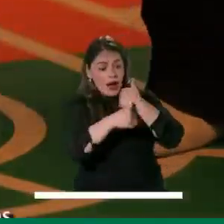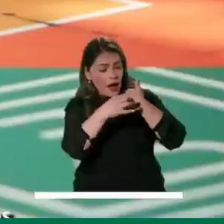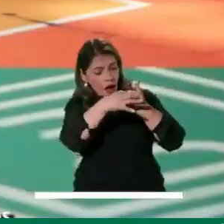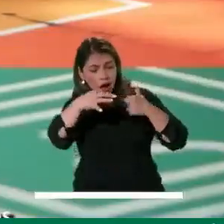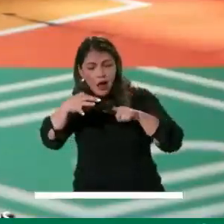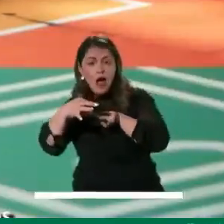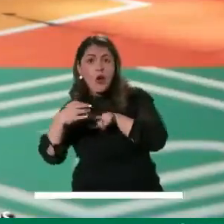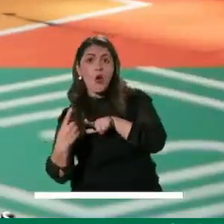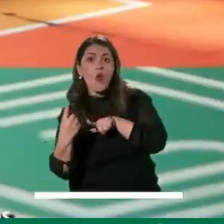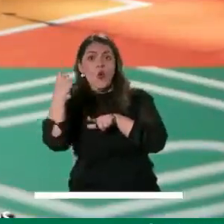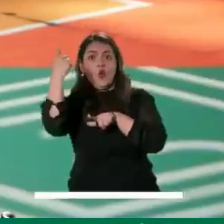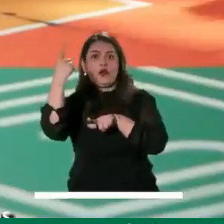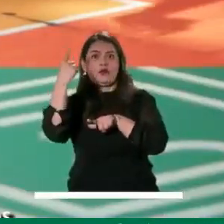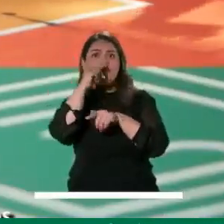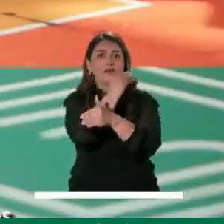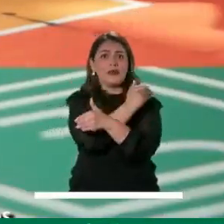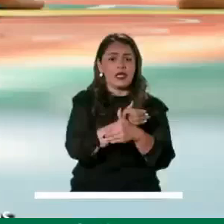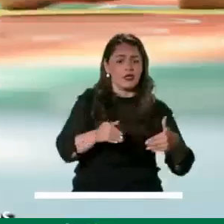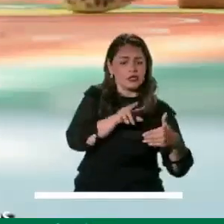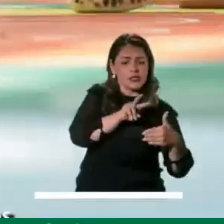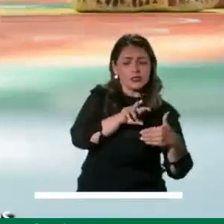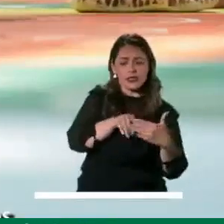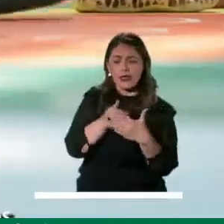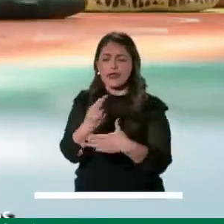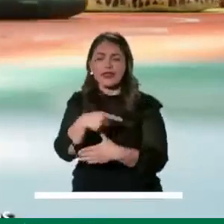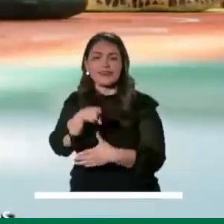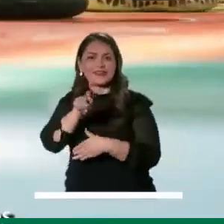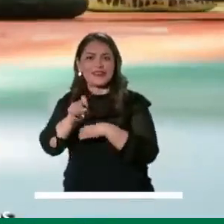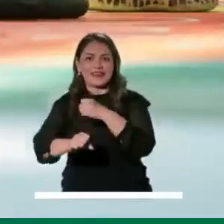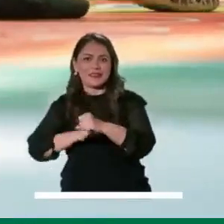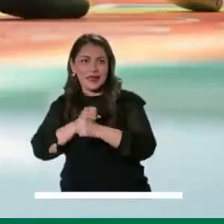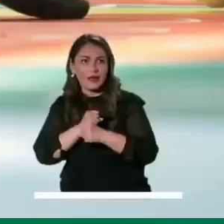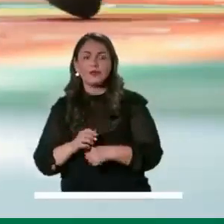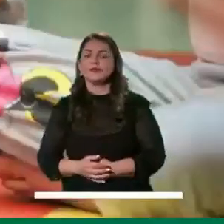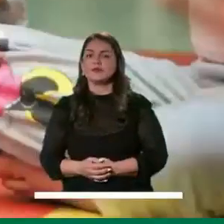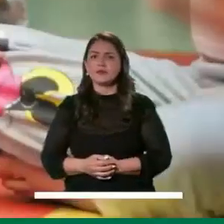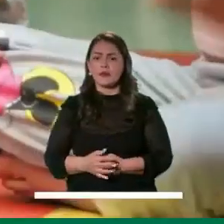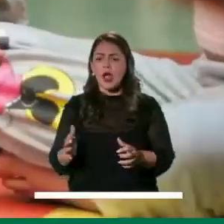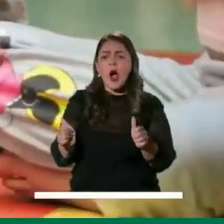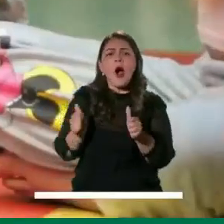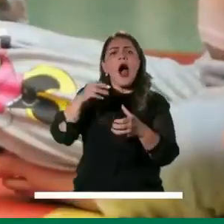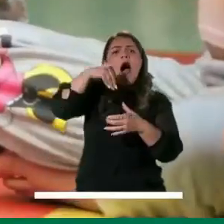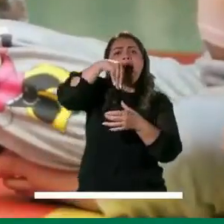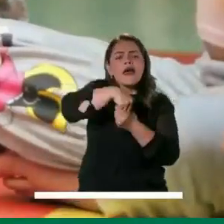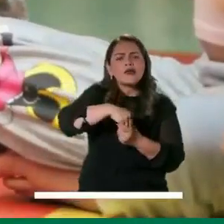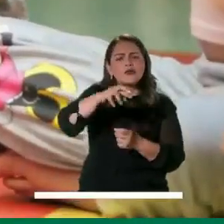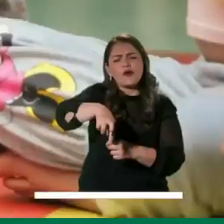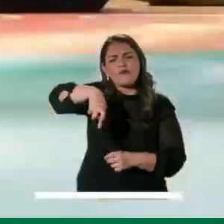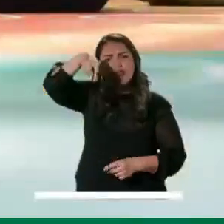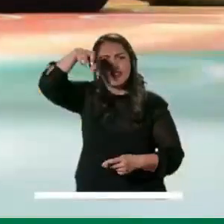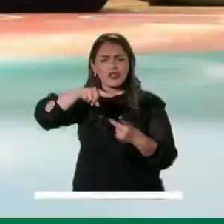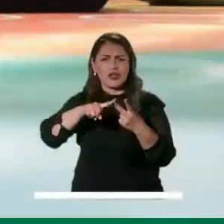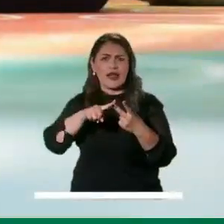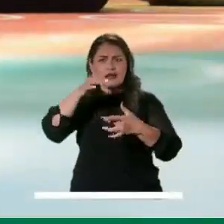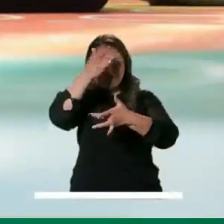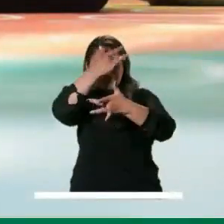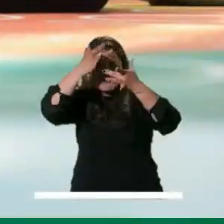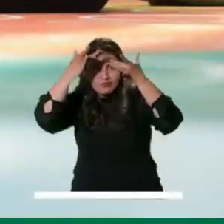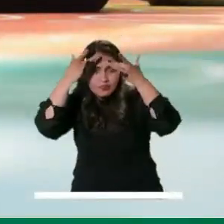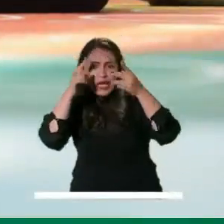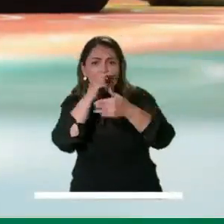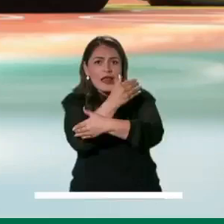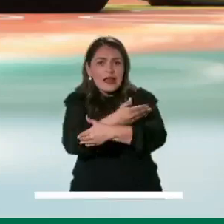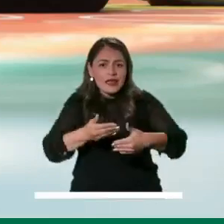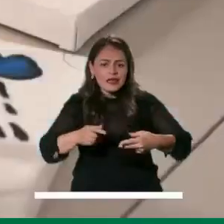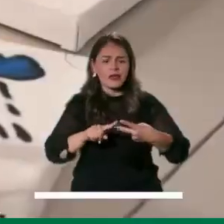Antioquia que atiende niños y adolescentes de 7 a 16 años. Conmigo están profesionales en psiquiatría infantil, medicina general